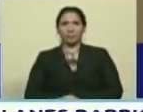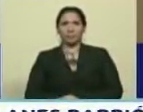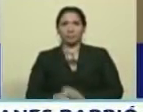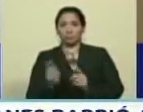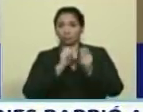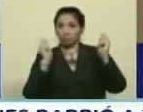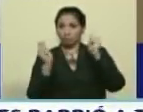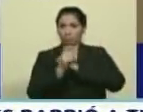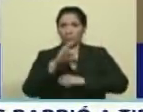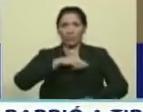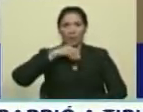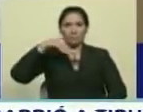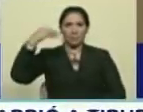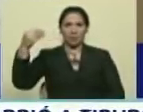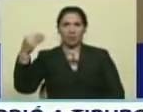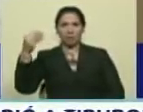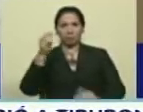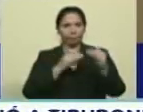alternativa espiritual, moral,